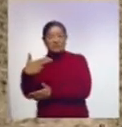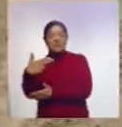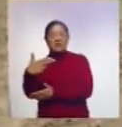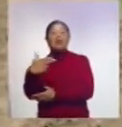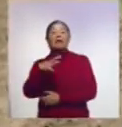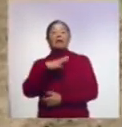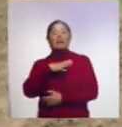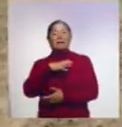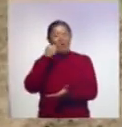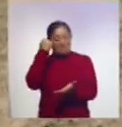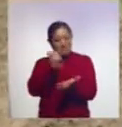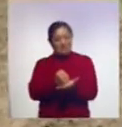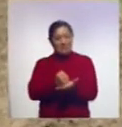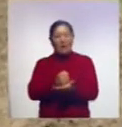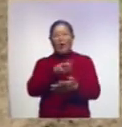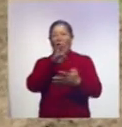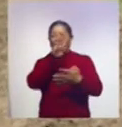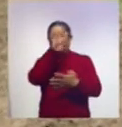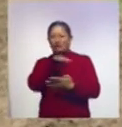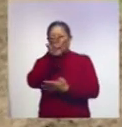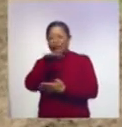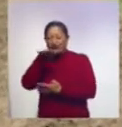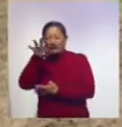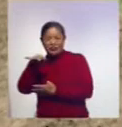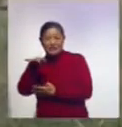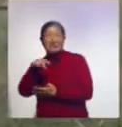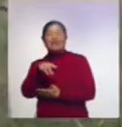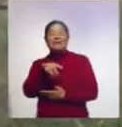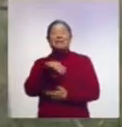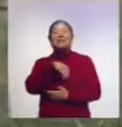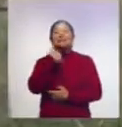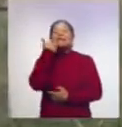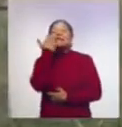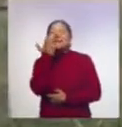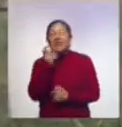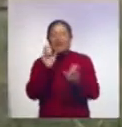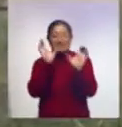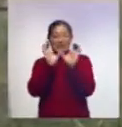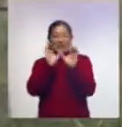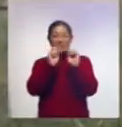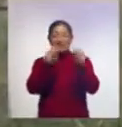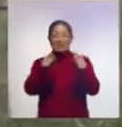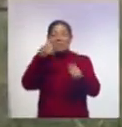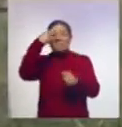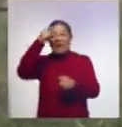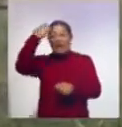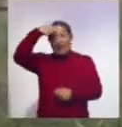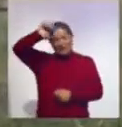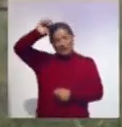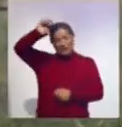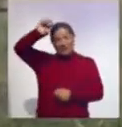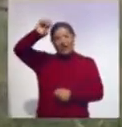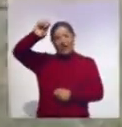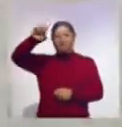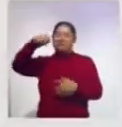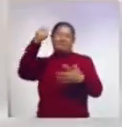marca registrada, código de barras y está en busca de una certificación para ser exportada en todas sus